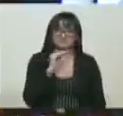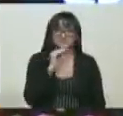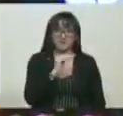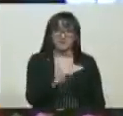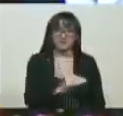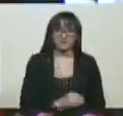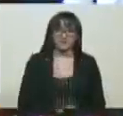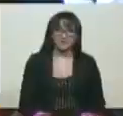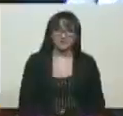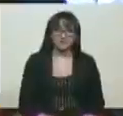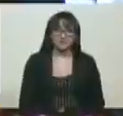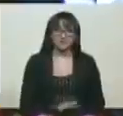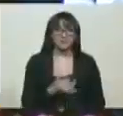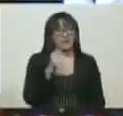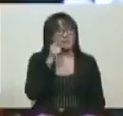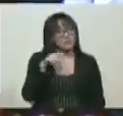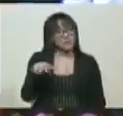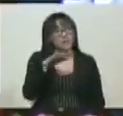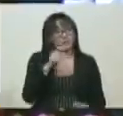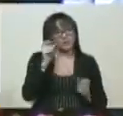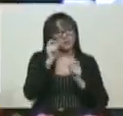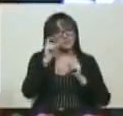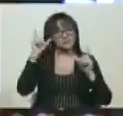Y si tenemos a un pueblo despierto,